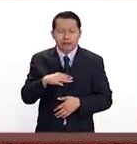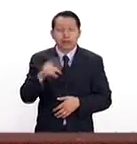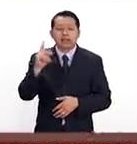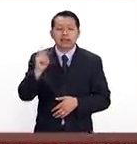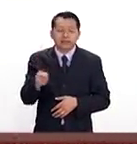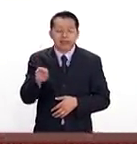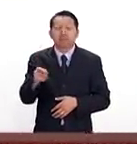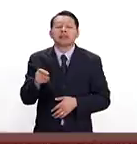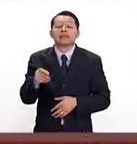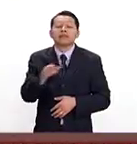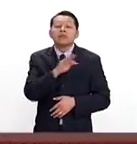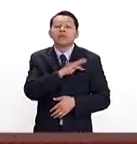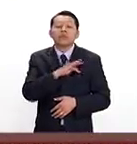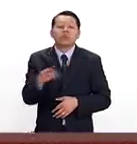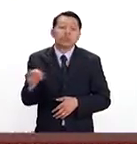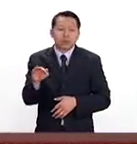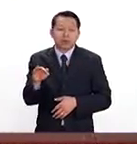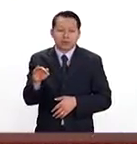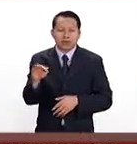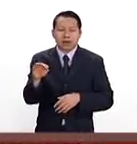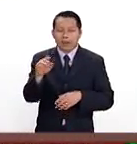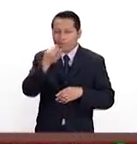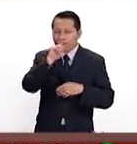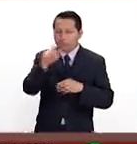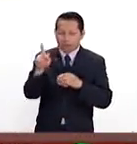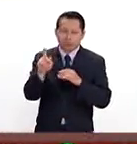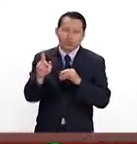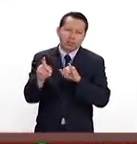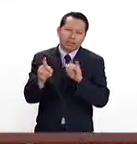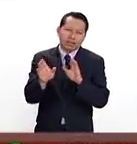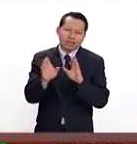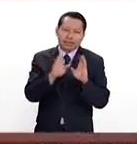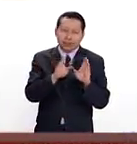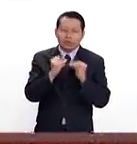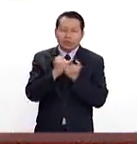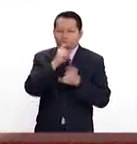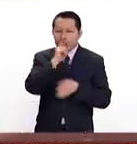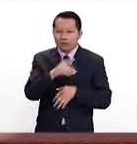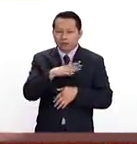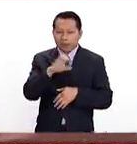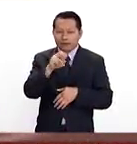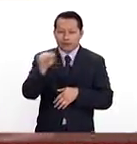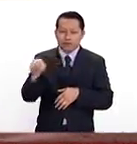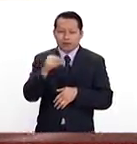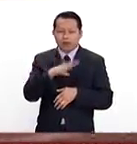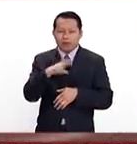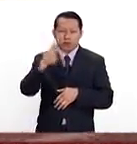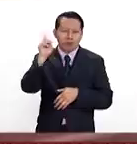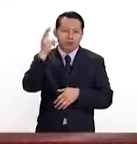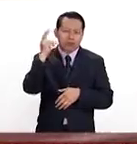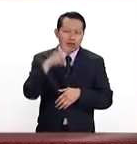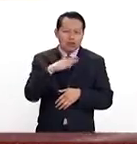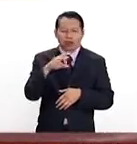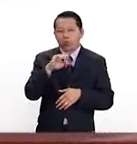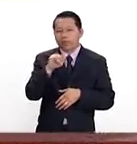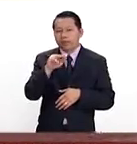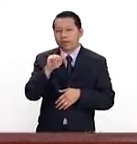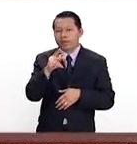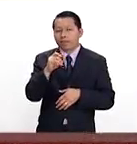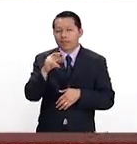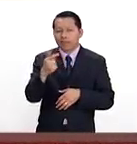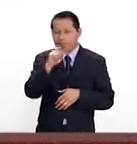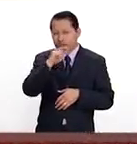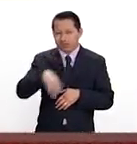es, digamos, el mismo que vimos con la medición de CNN. Este es de la Universidad de Quinnipiac, que les había